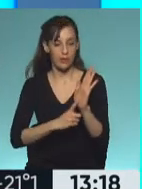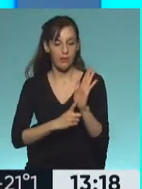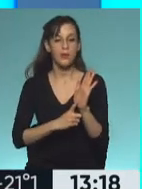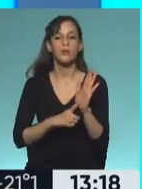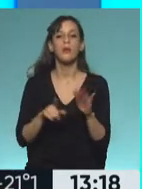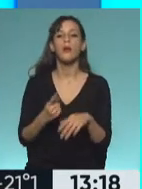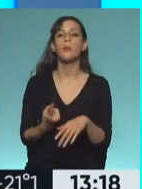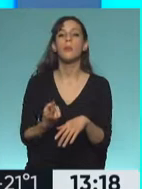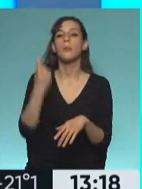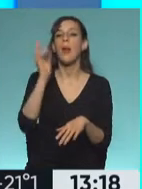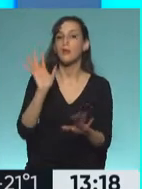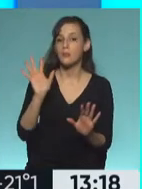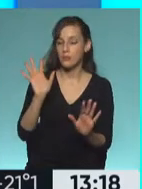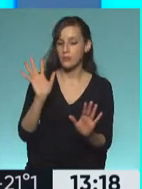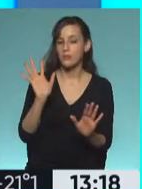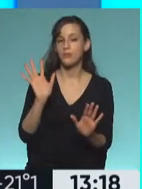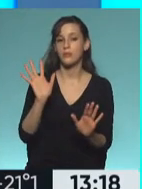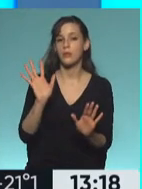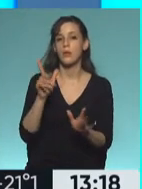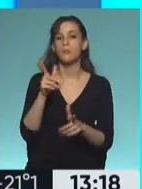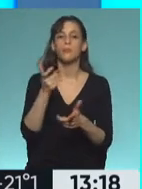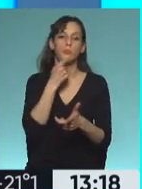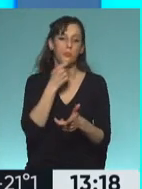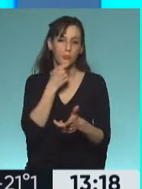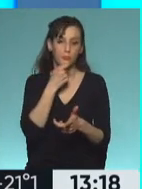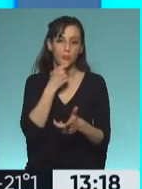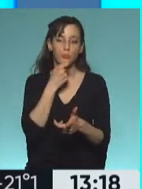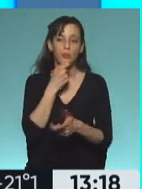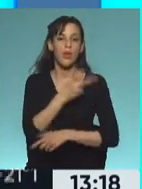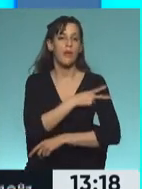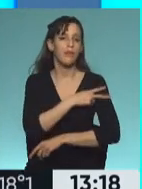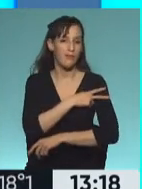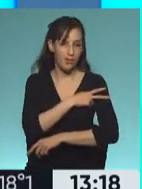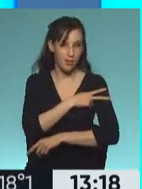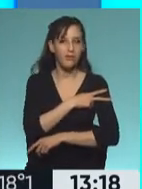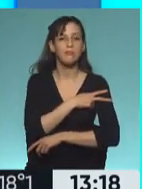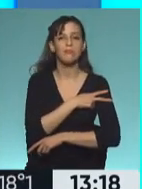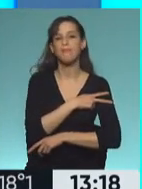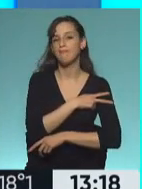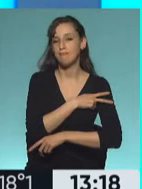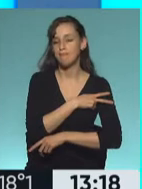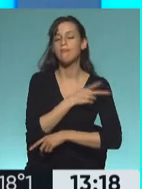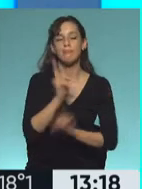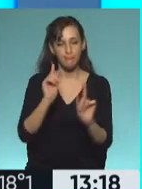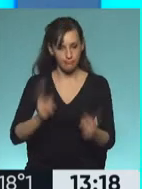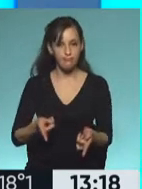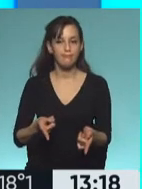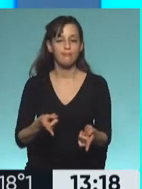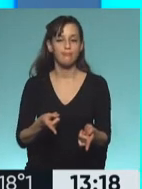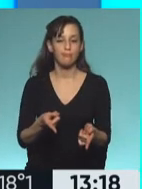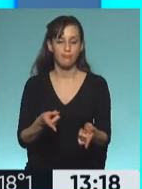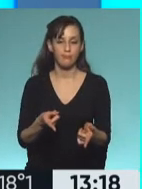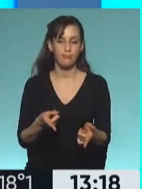empleador en estos casos son pequeñas unidades económicas supone que trabajan también ahí también tenga esto que